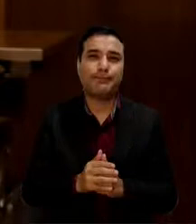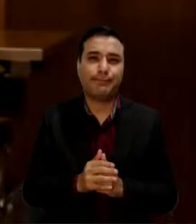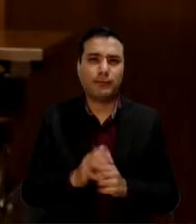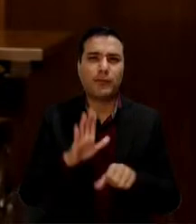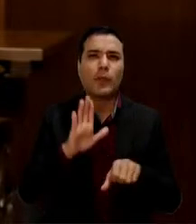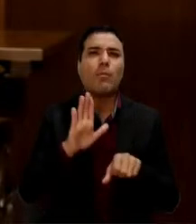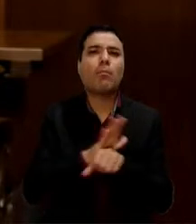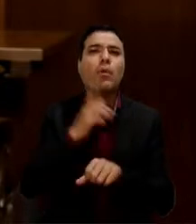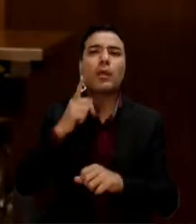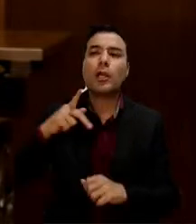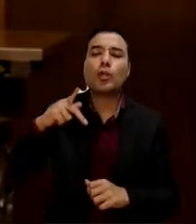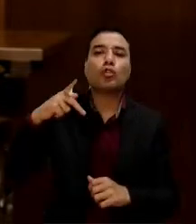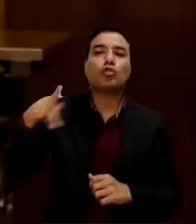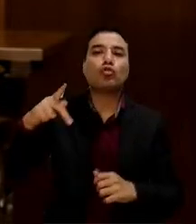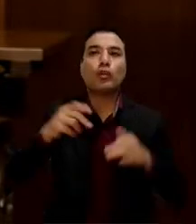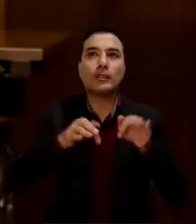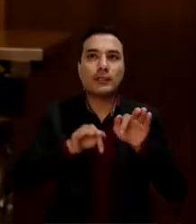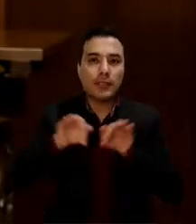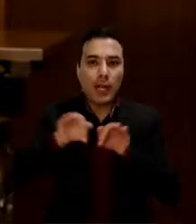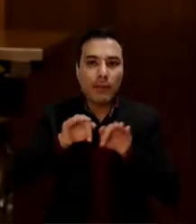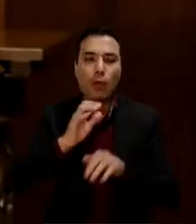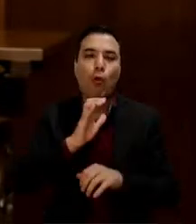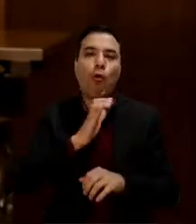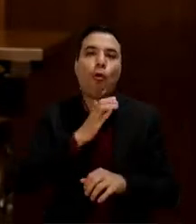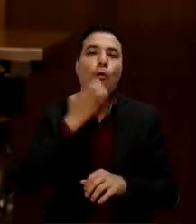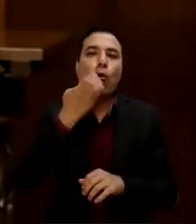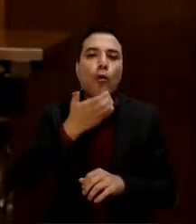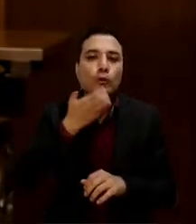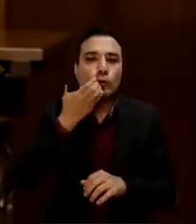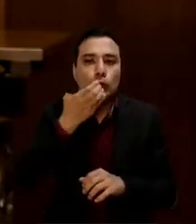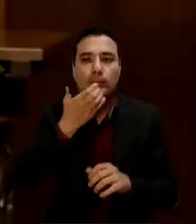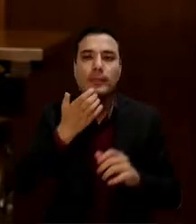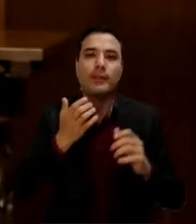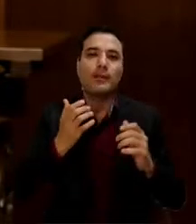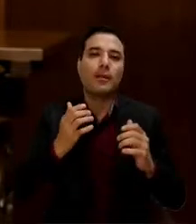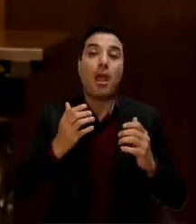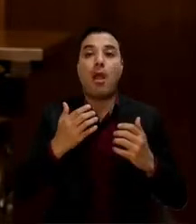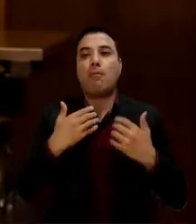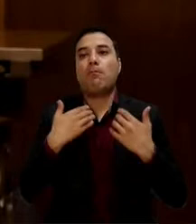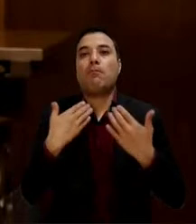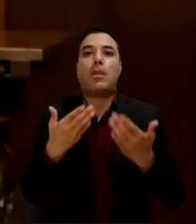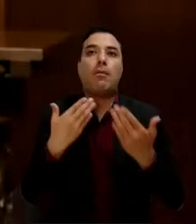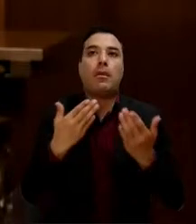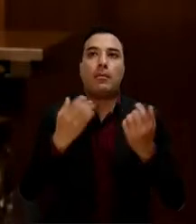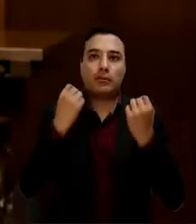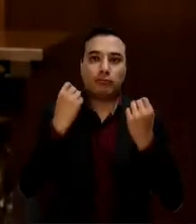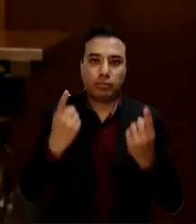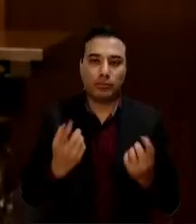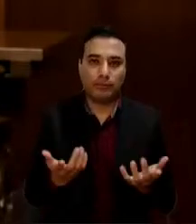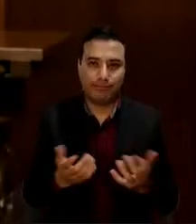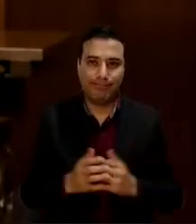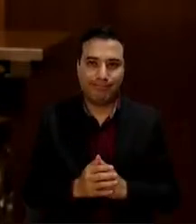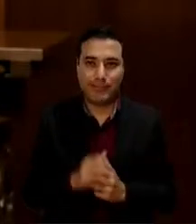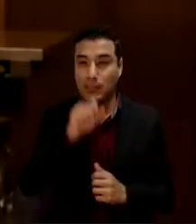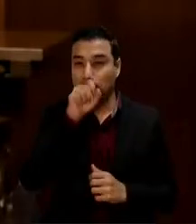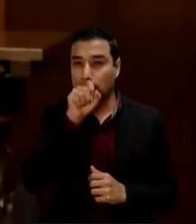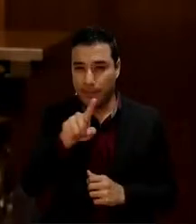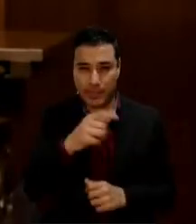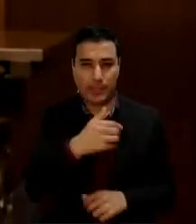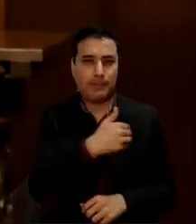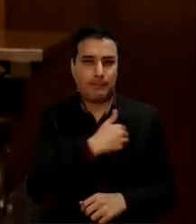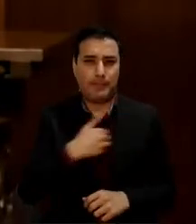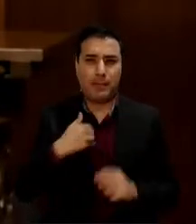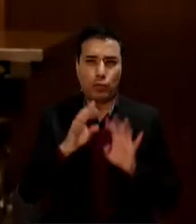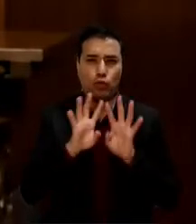o actividades que realiza la presidenta o presidente municipal y de sus miembros afines